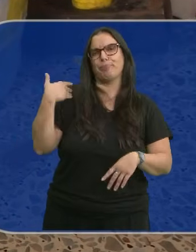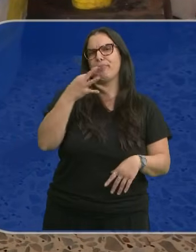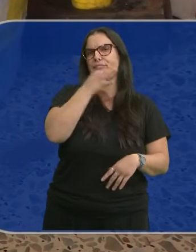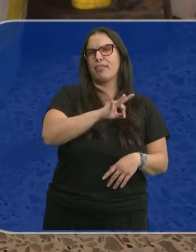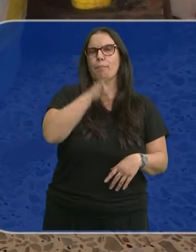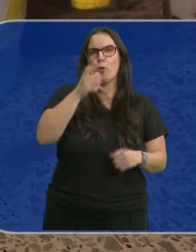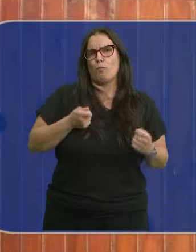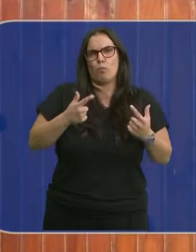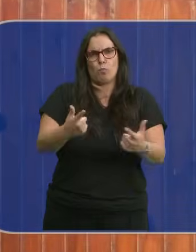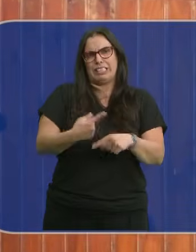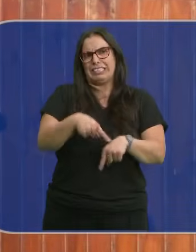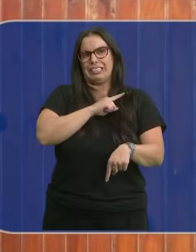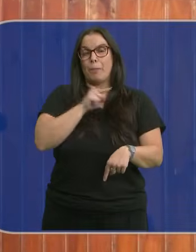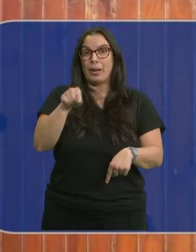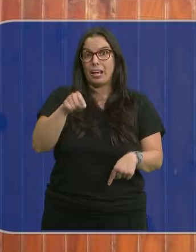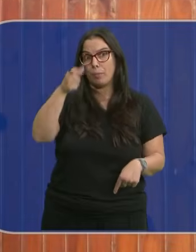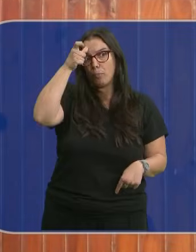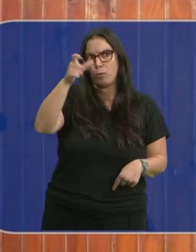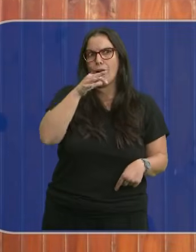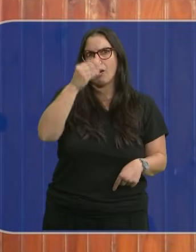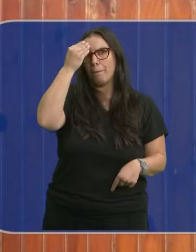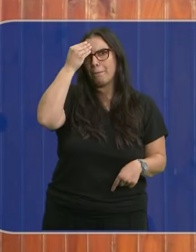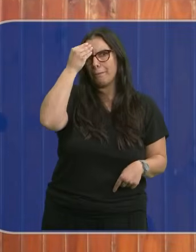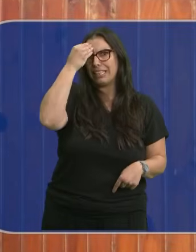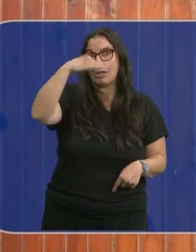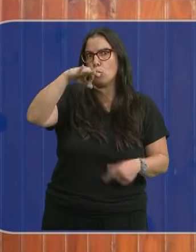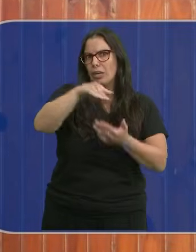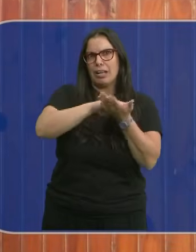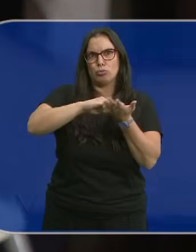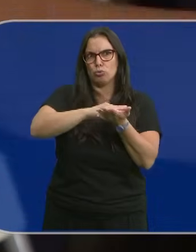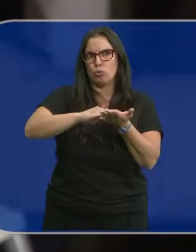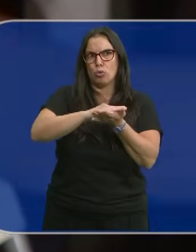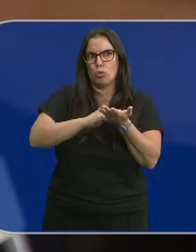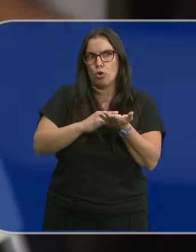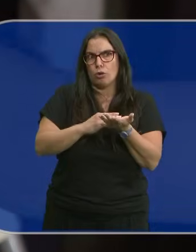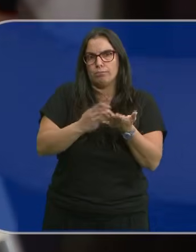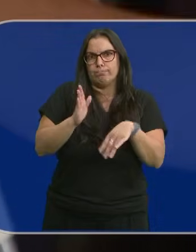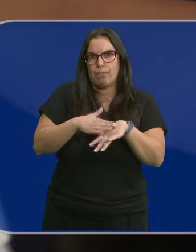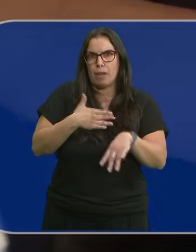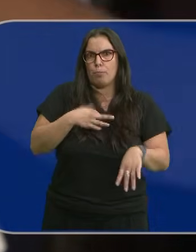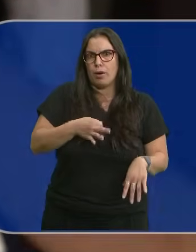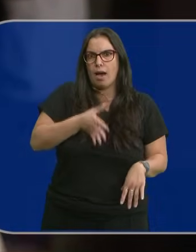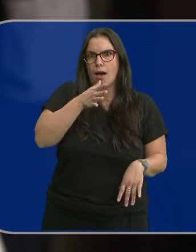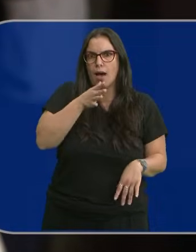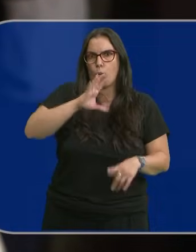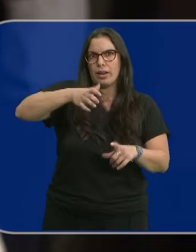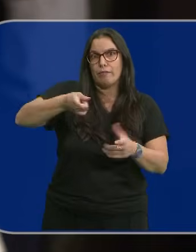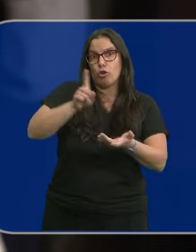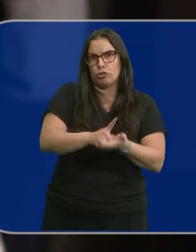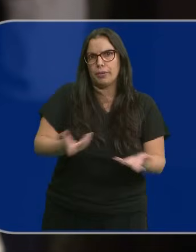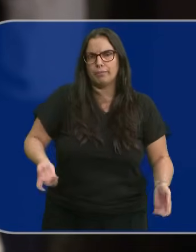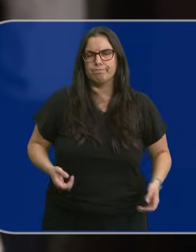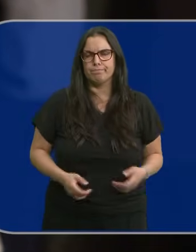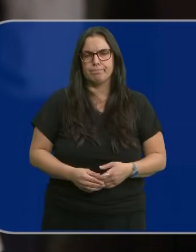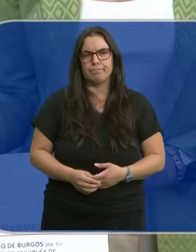día por su elevado coste, pero en Grijalba ahora lo ven como la única solución para poder volver a beber agua del grifo.